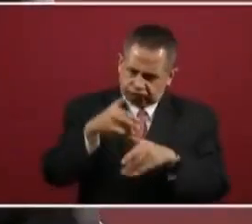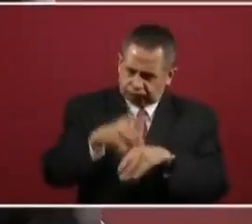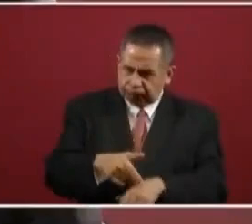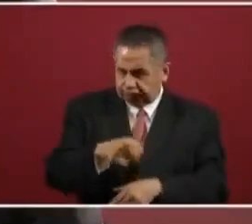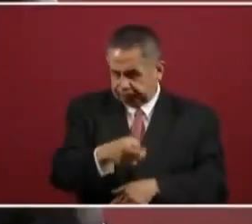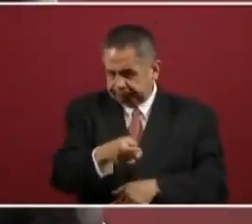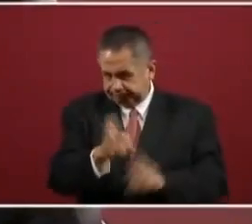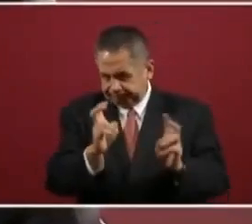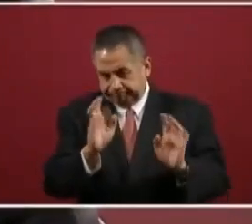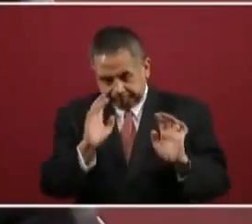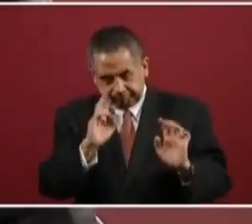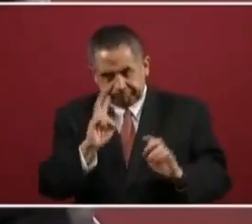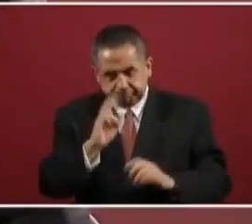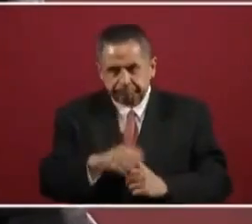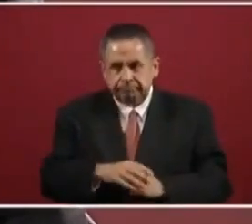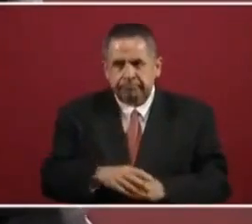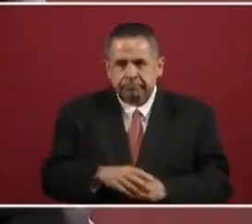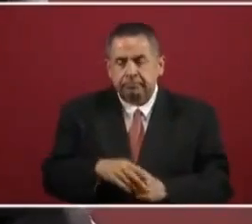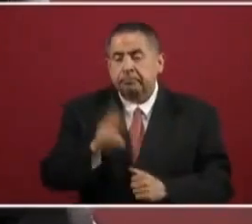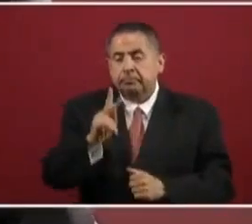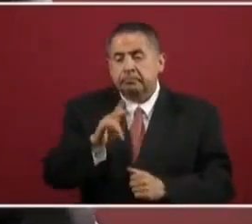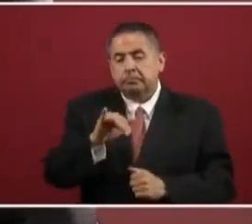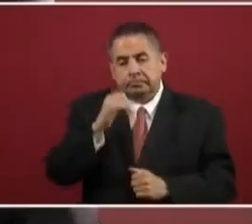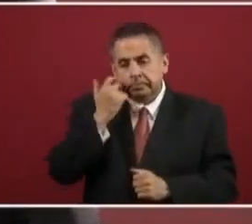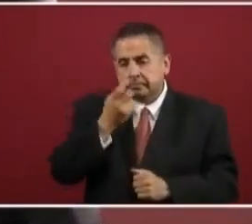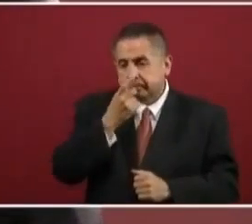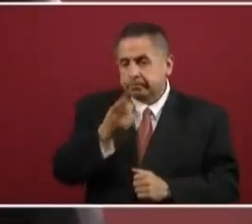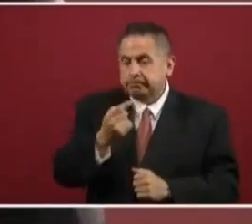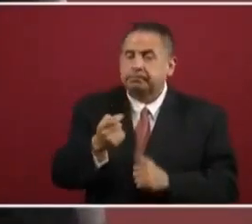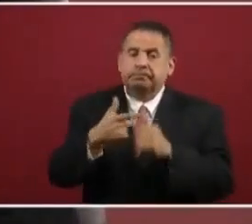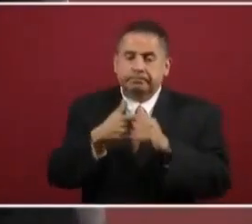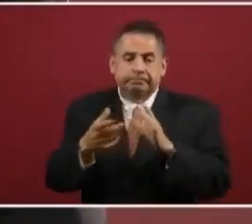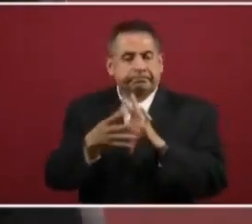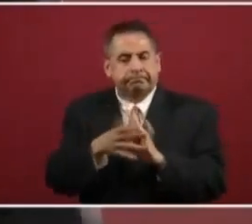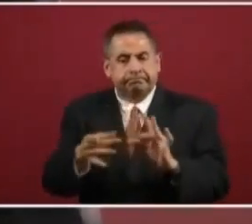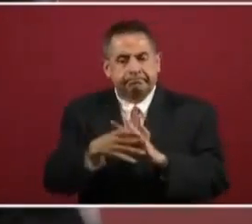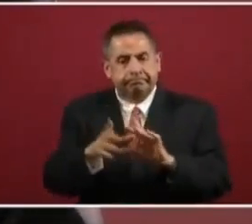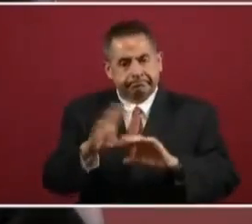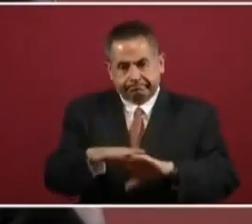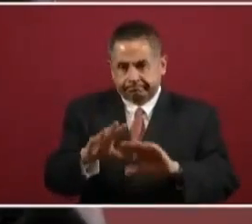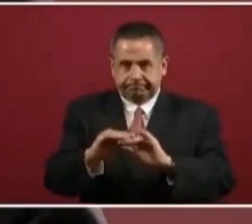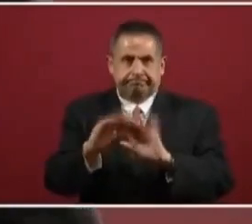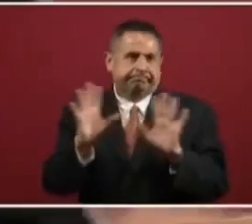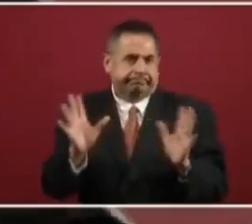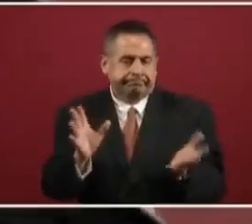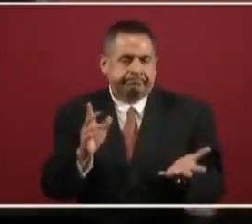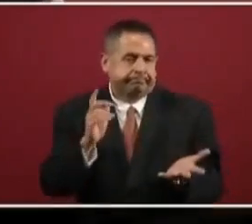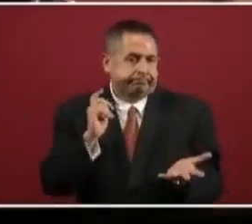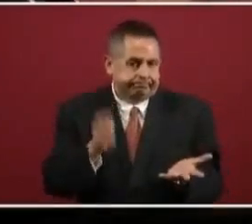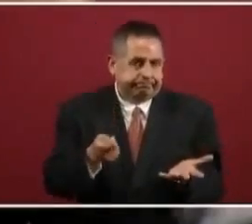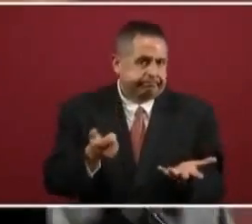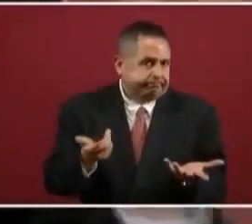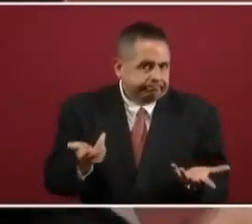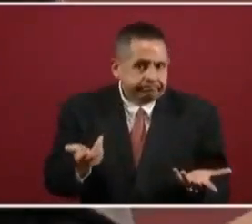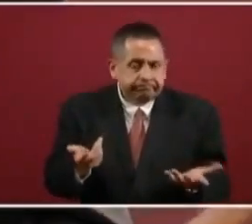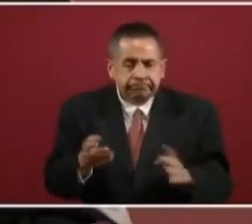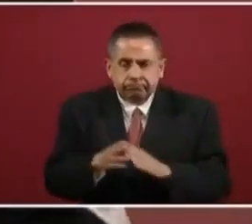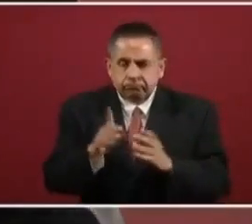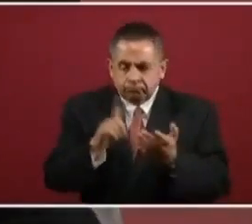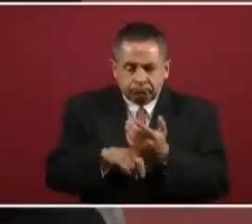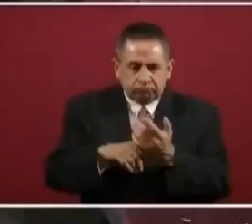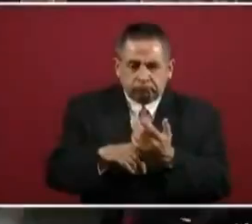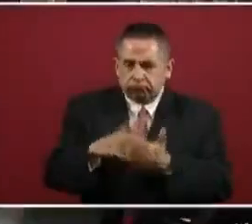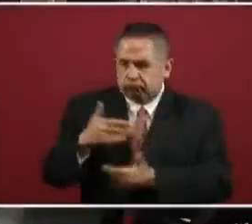sobre este tema pero sí quería yo darles una explicación más a fondo sobre cómo